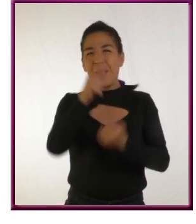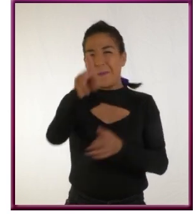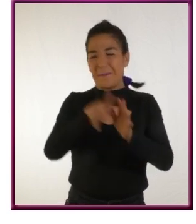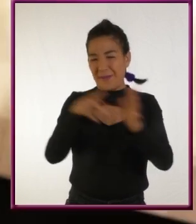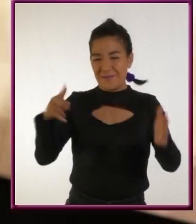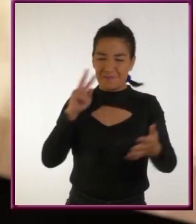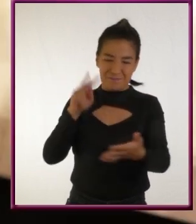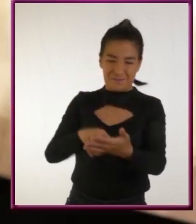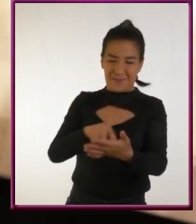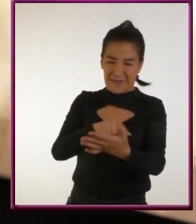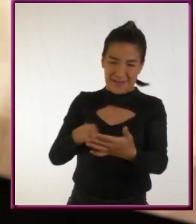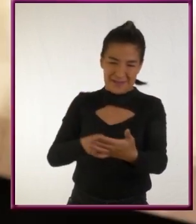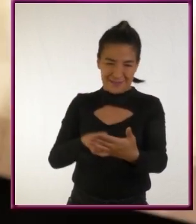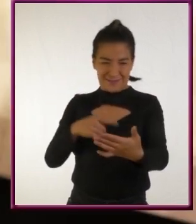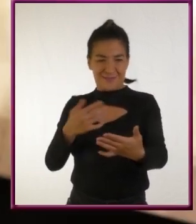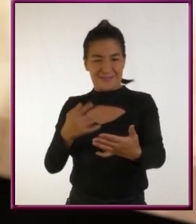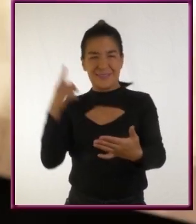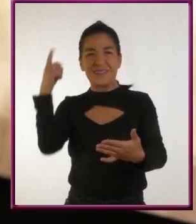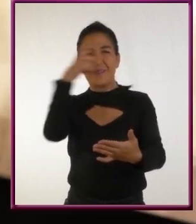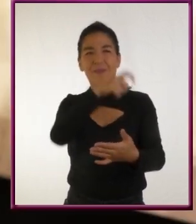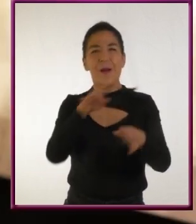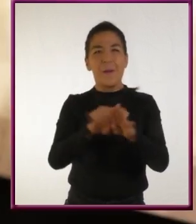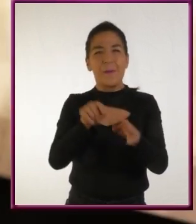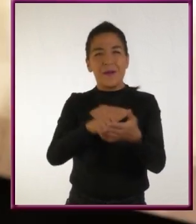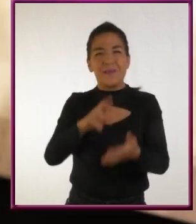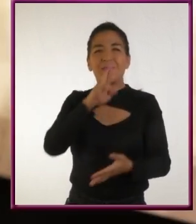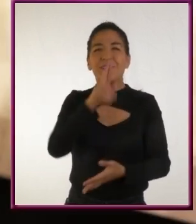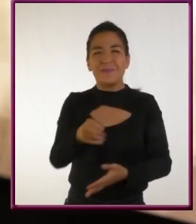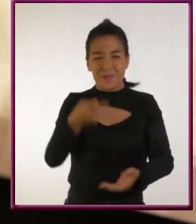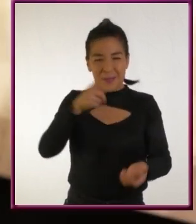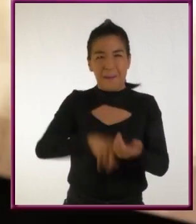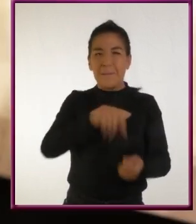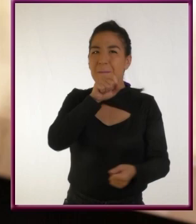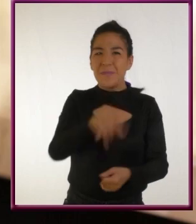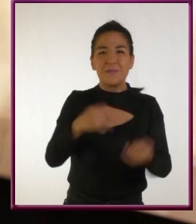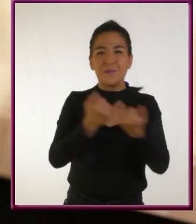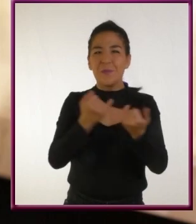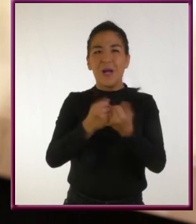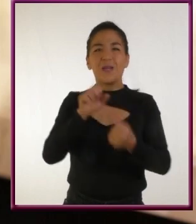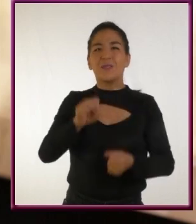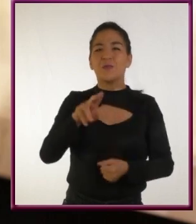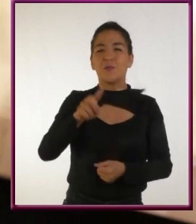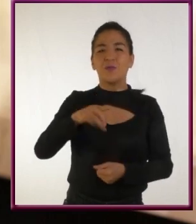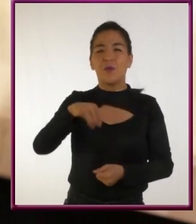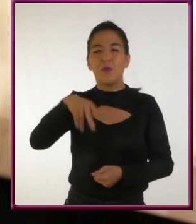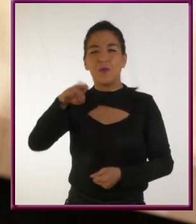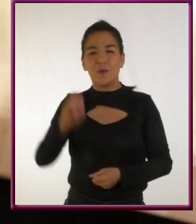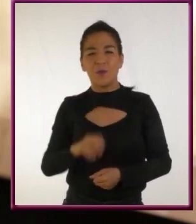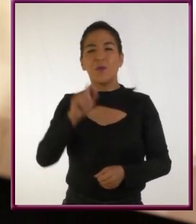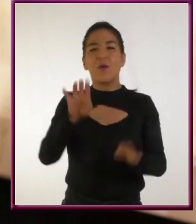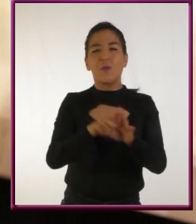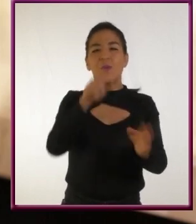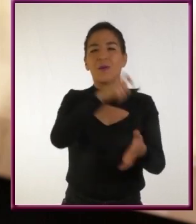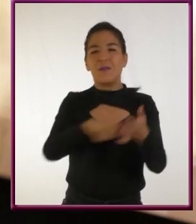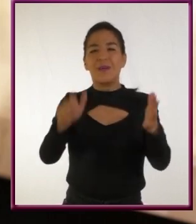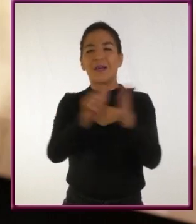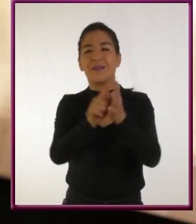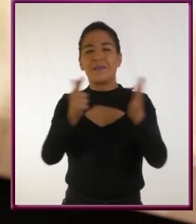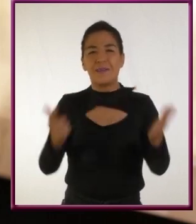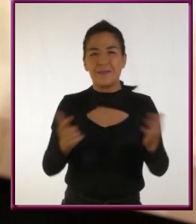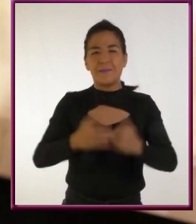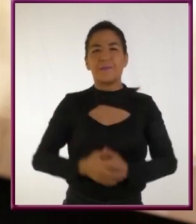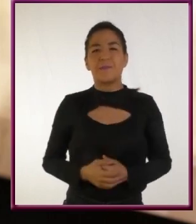periódico favorito. Está claro que es muy difícil saber que uno está resolviendo quizá el mismo sudoku, y uno puede estar comprando un